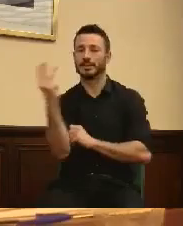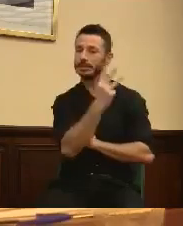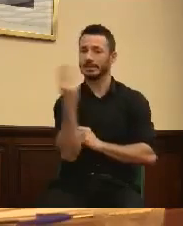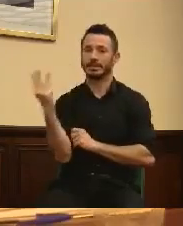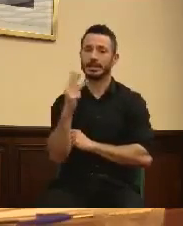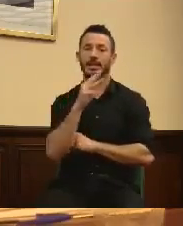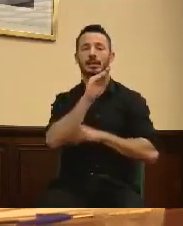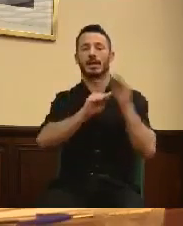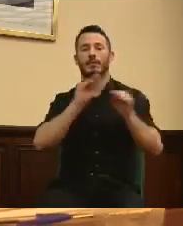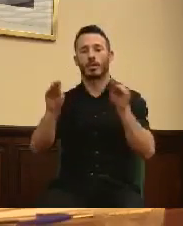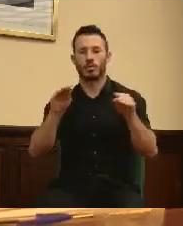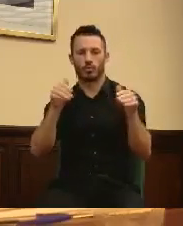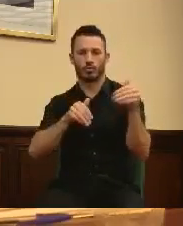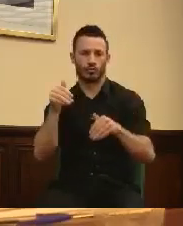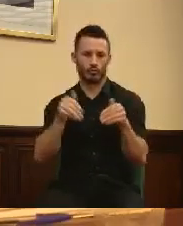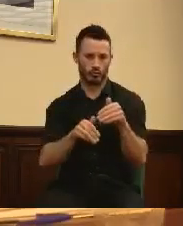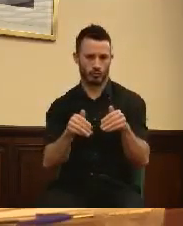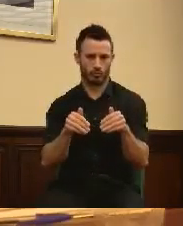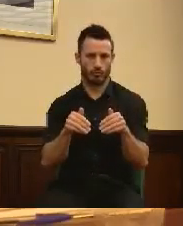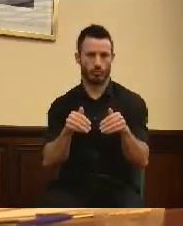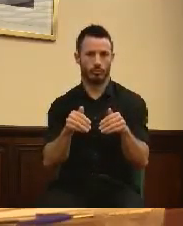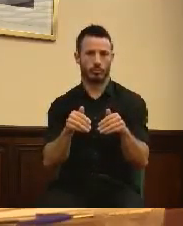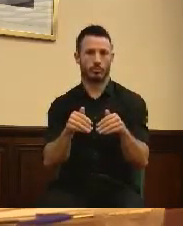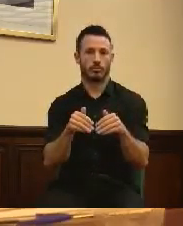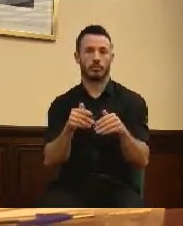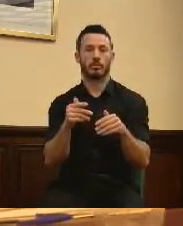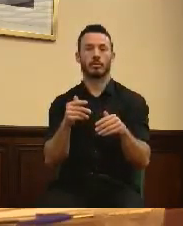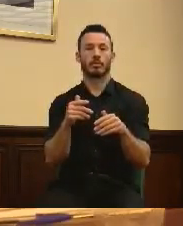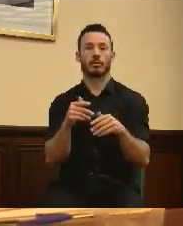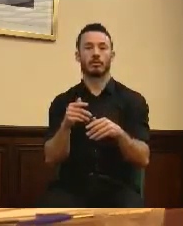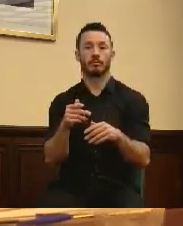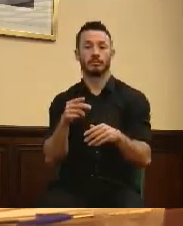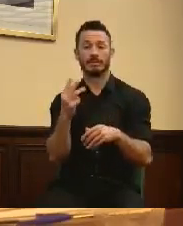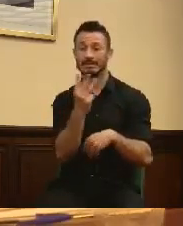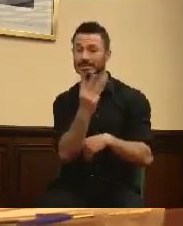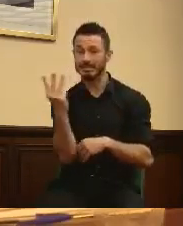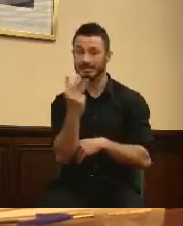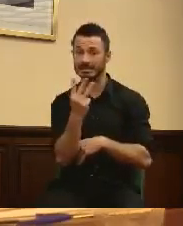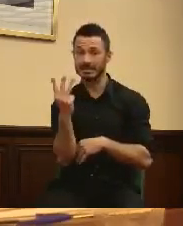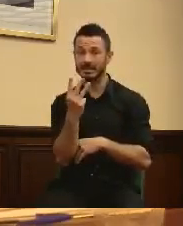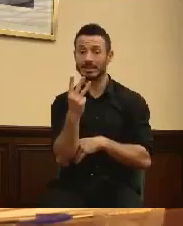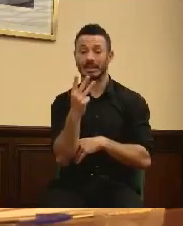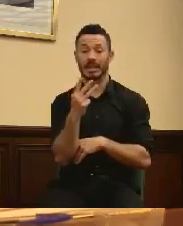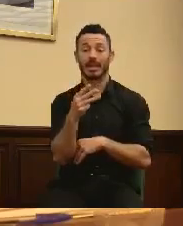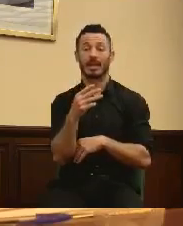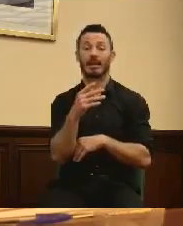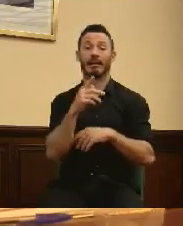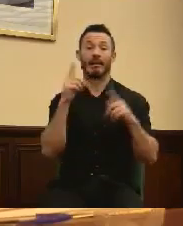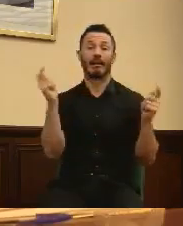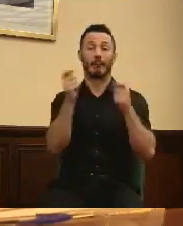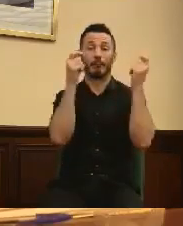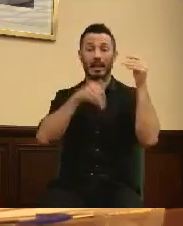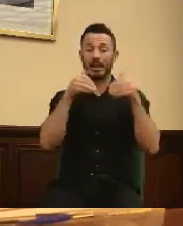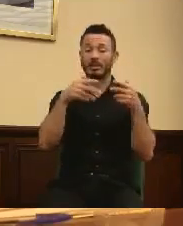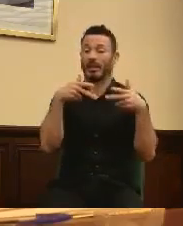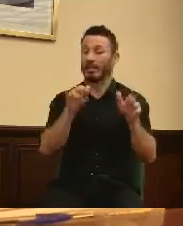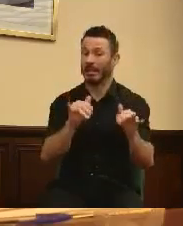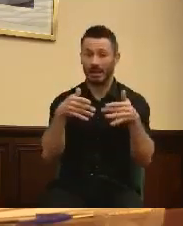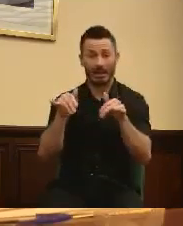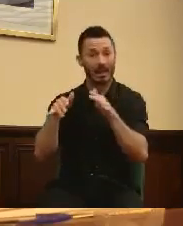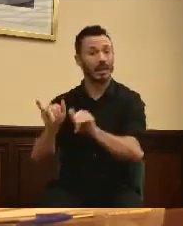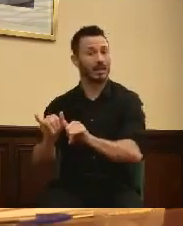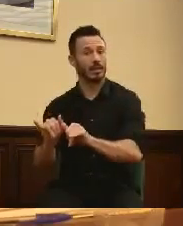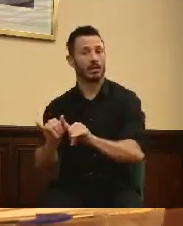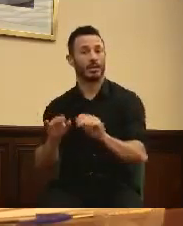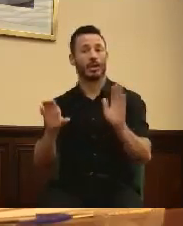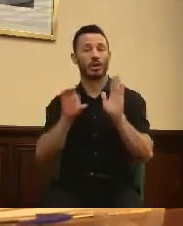3 referéndum de entre innumerables acciones políticas ni siquiera expuestas en campañas electorales. Se han hecho 2